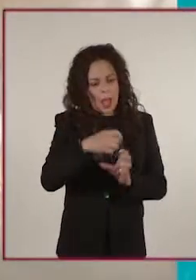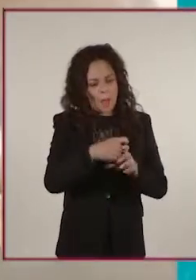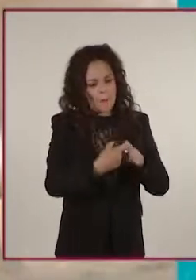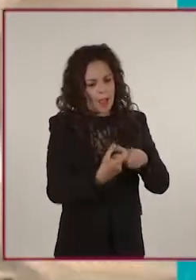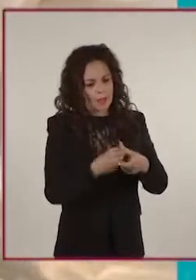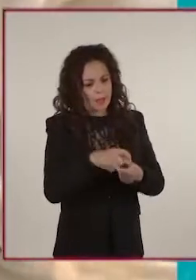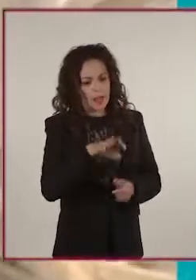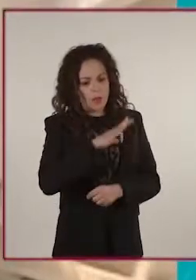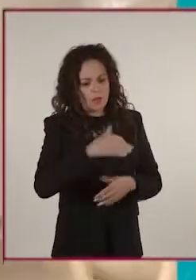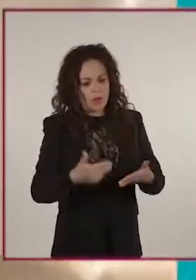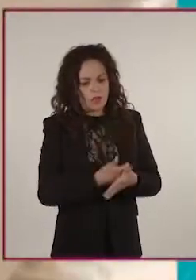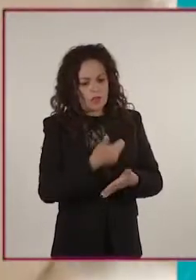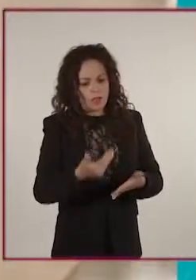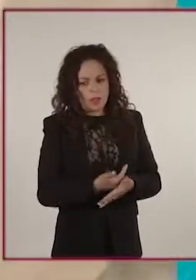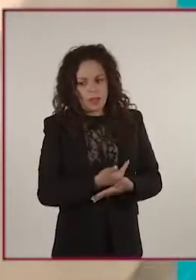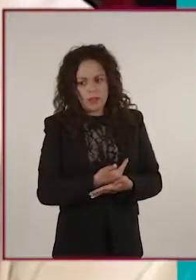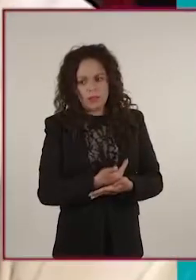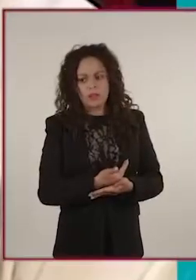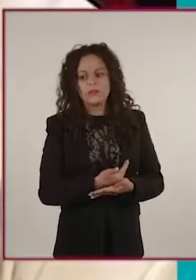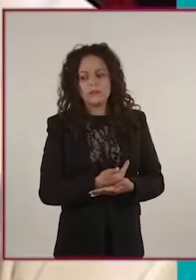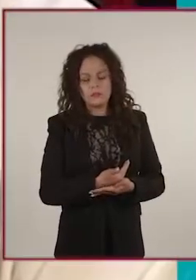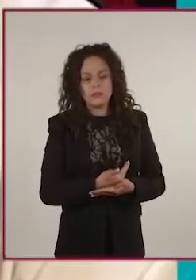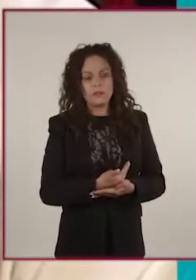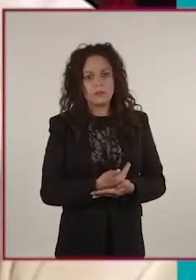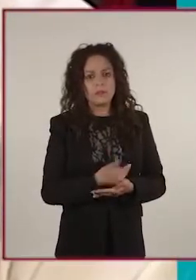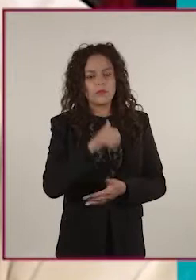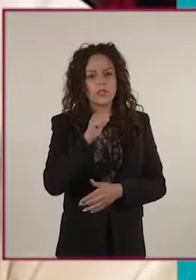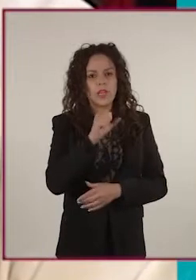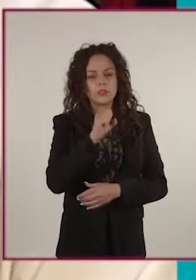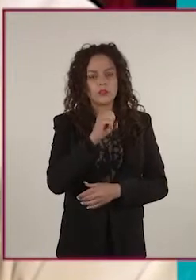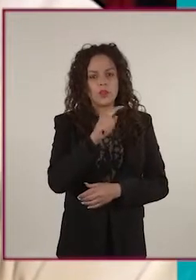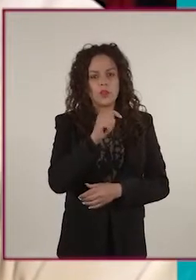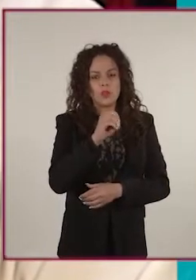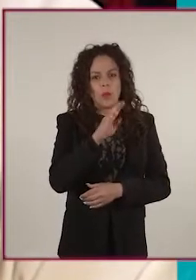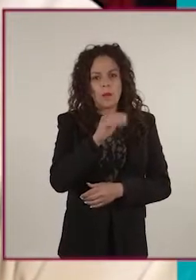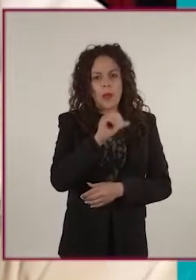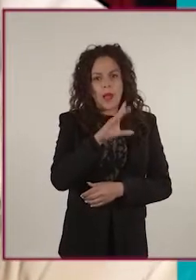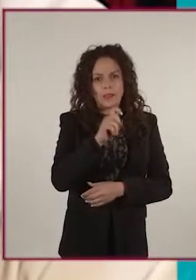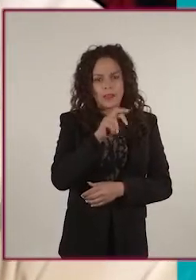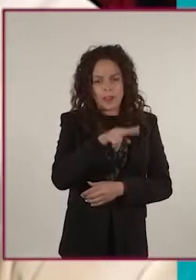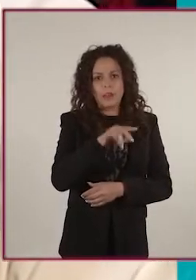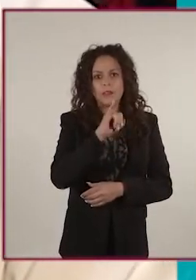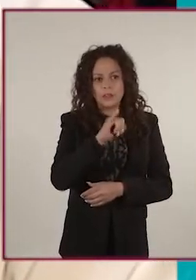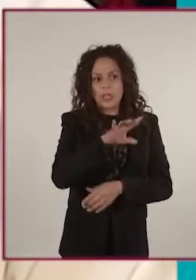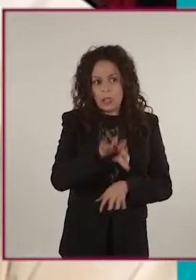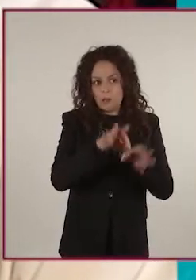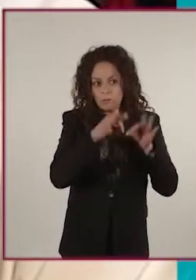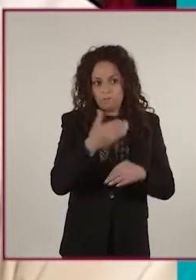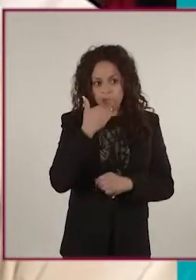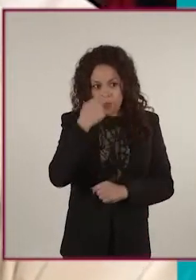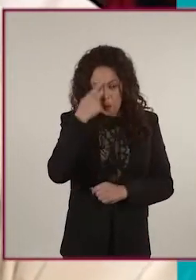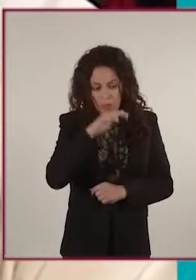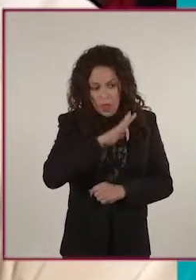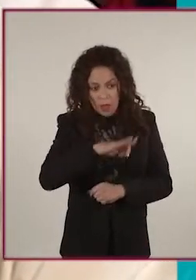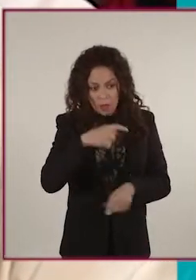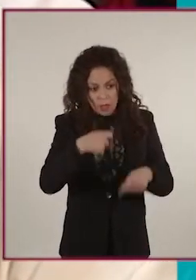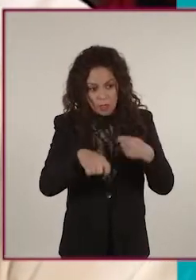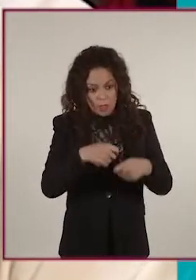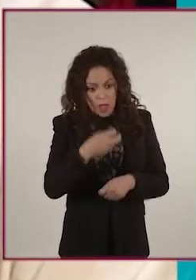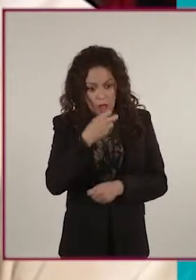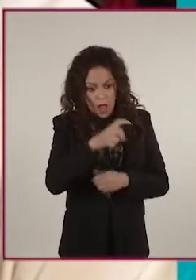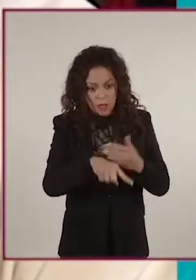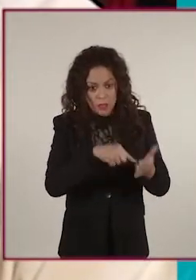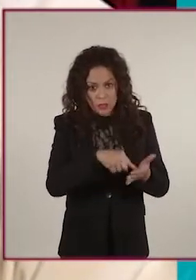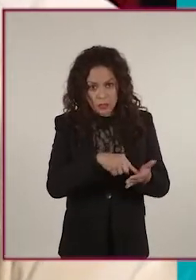de la caña. Azotobacter también puede hacerlo y estamos investigando qué tan buena es para producir el plástico en esos sustratos,